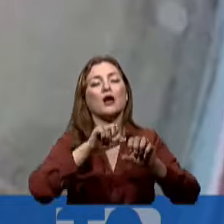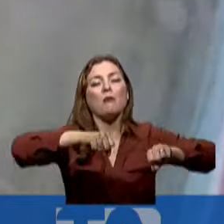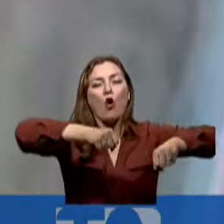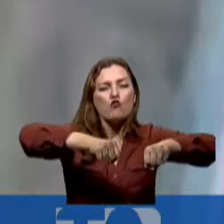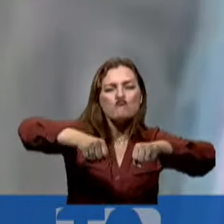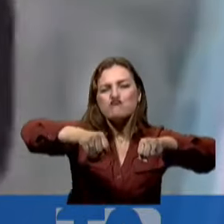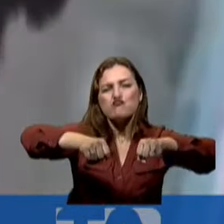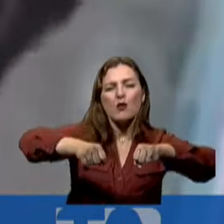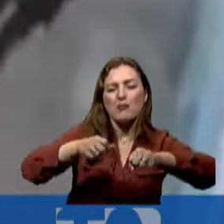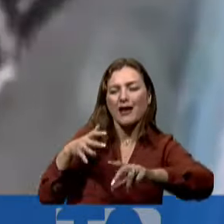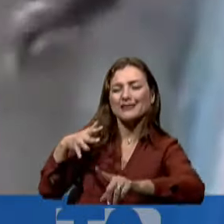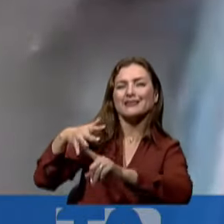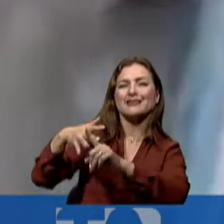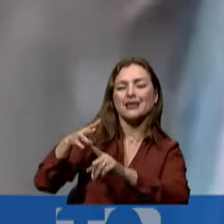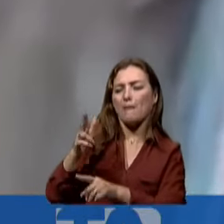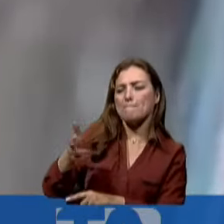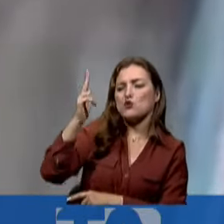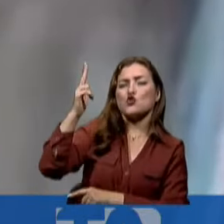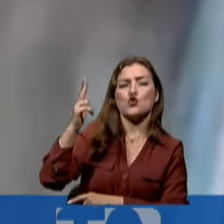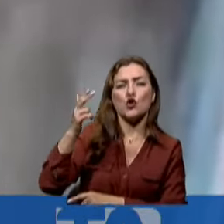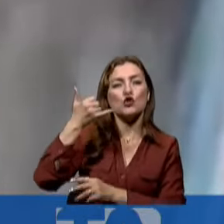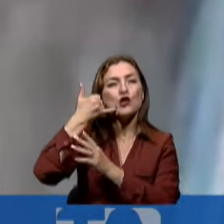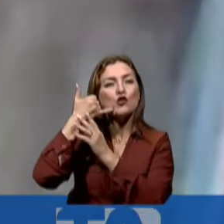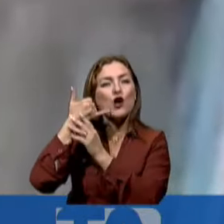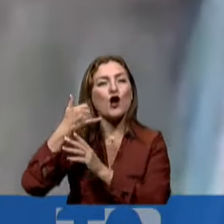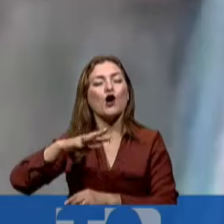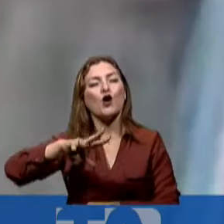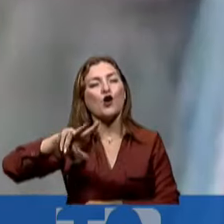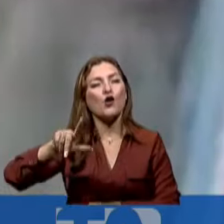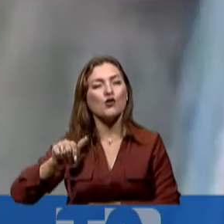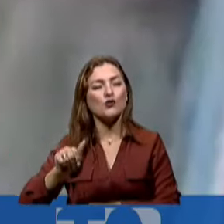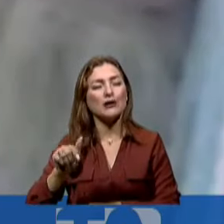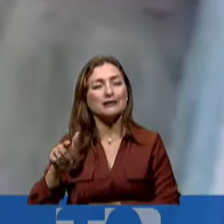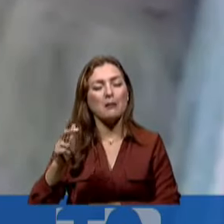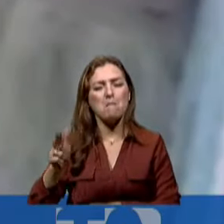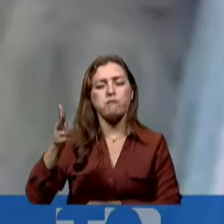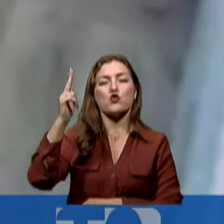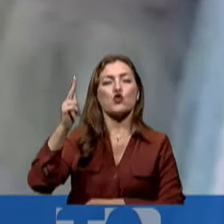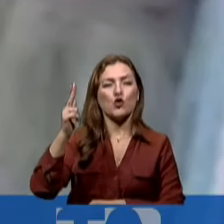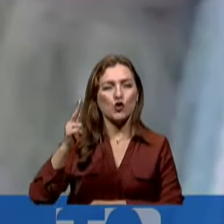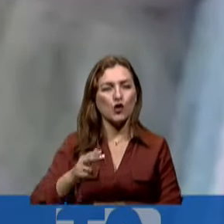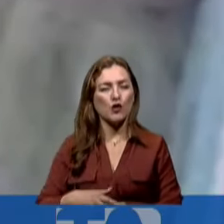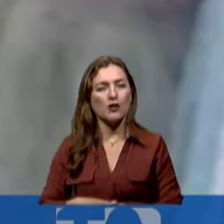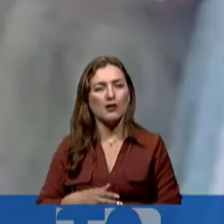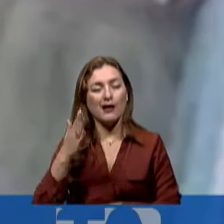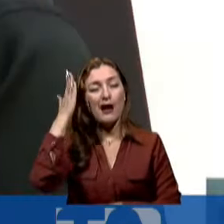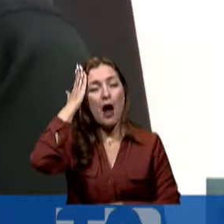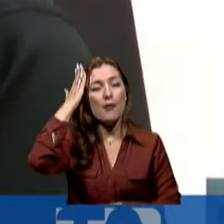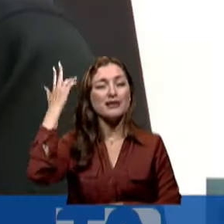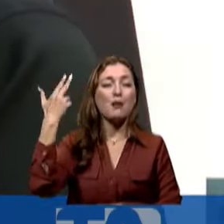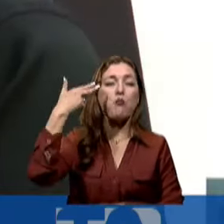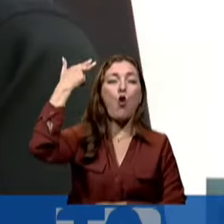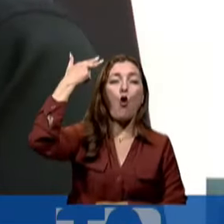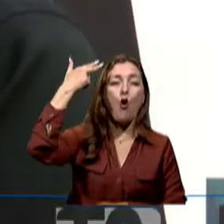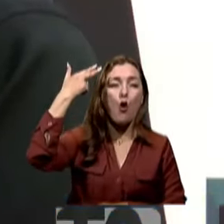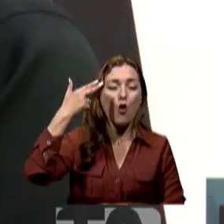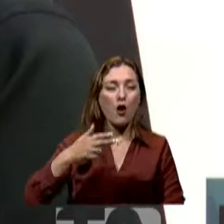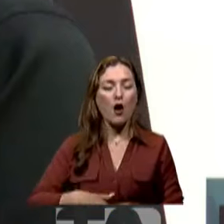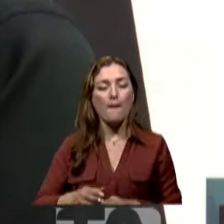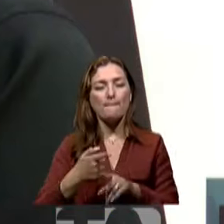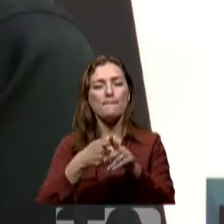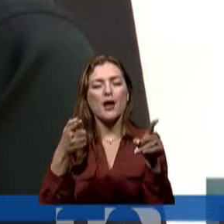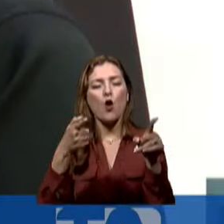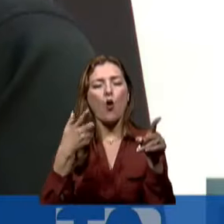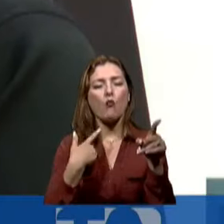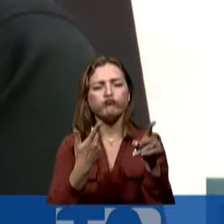de una moto, quienes robaron el celular de la víctima y con un arma traumática dispararon en su cabeza. Los días